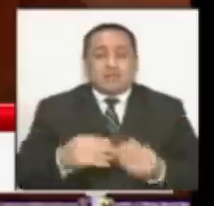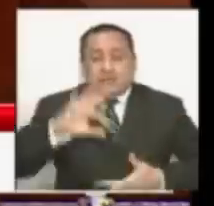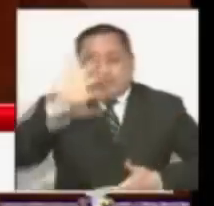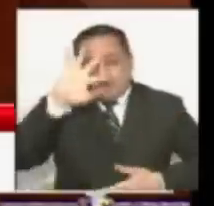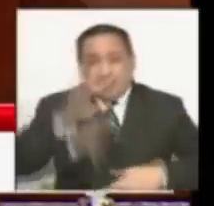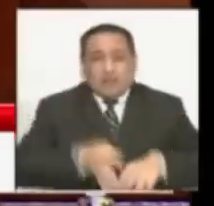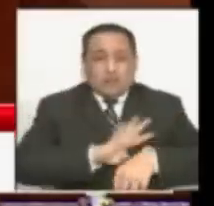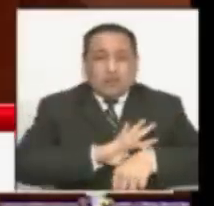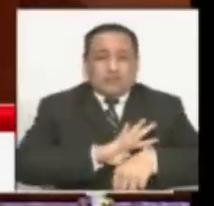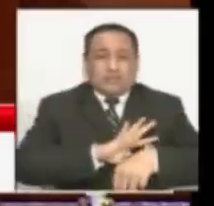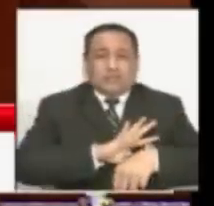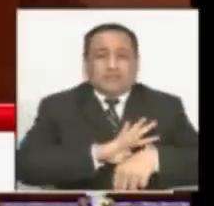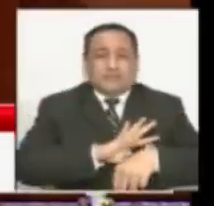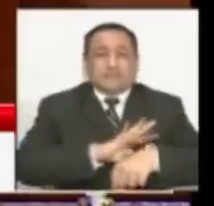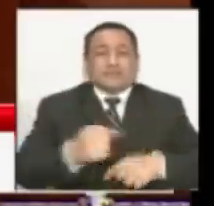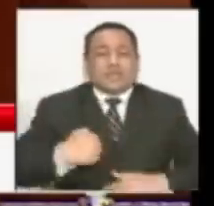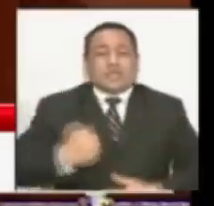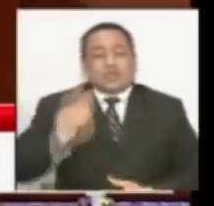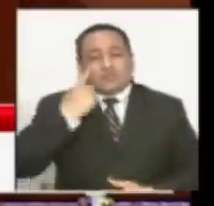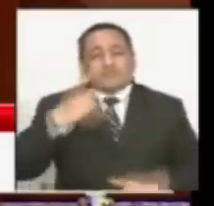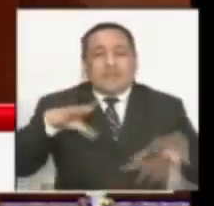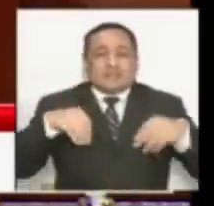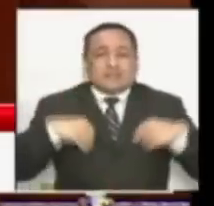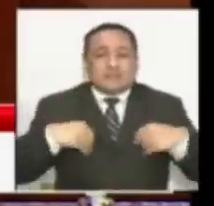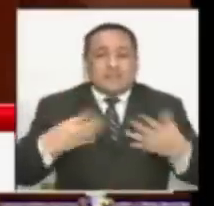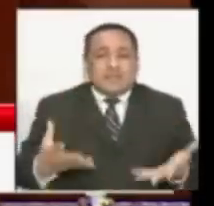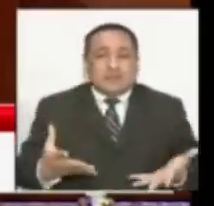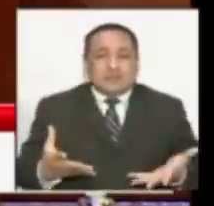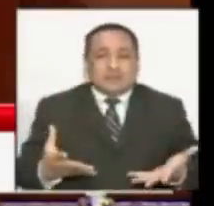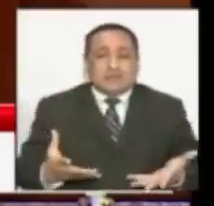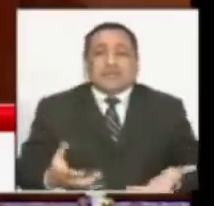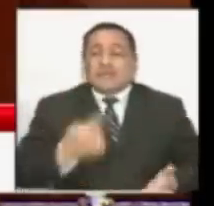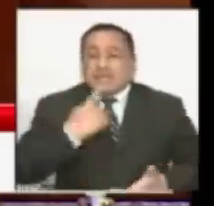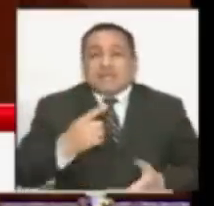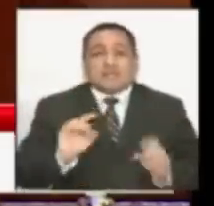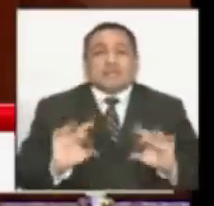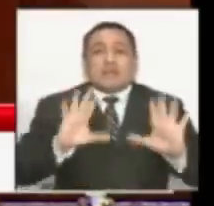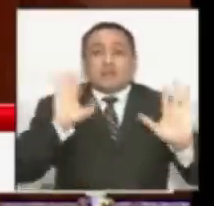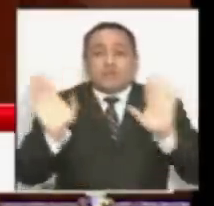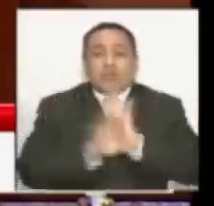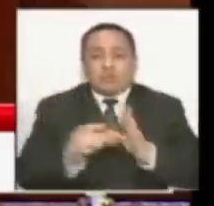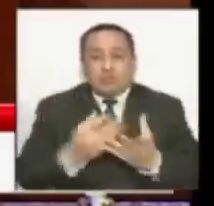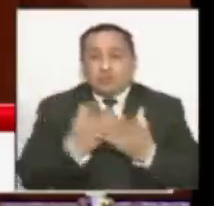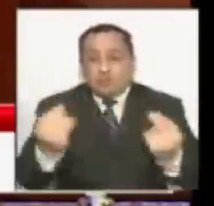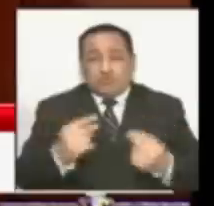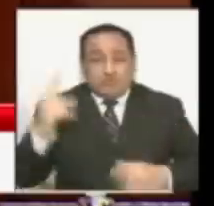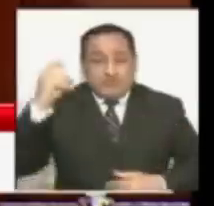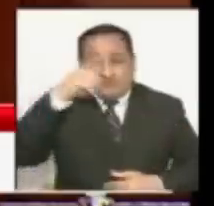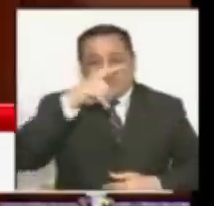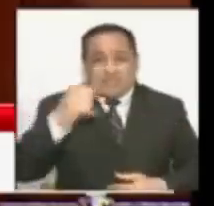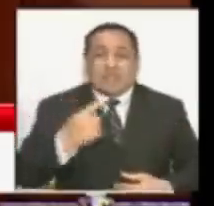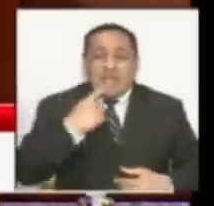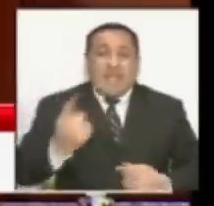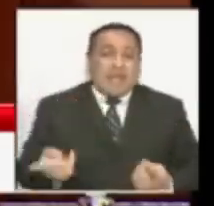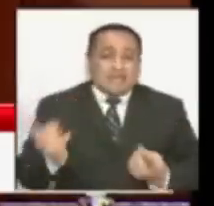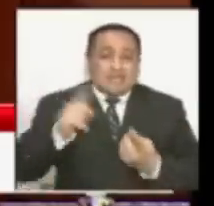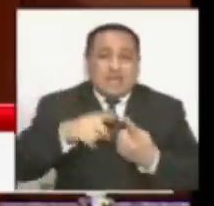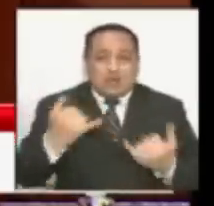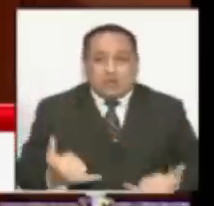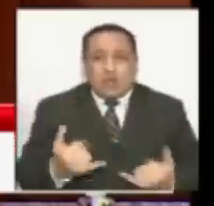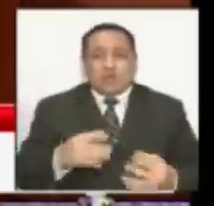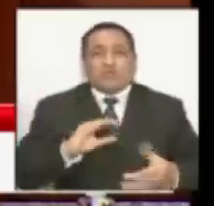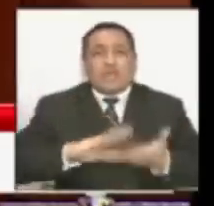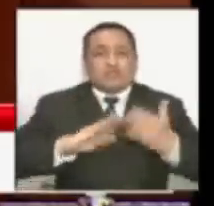pandemia. Debemos reconocer que, a pesar de las dificultades, somos aún